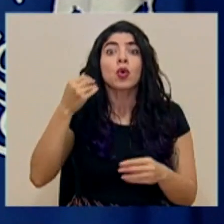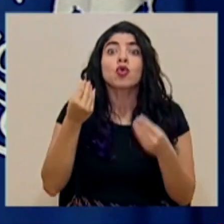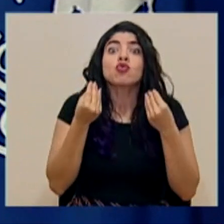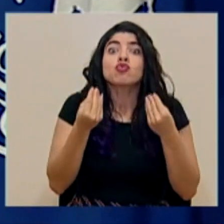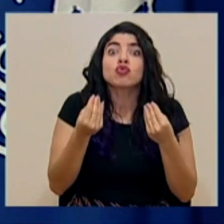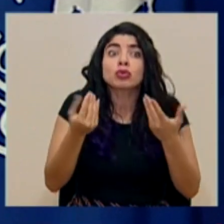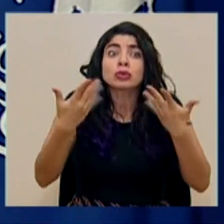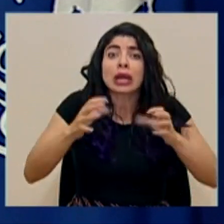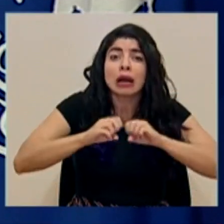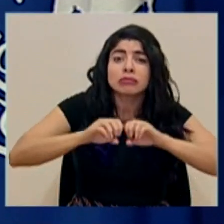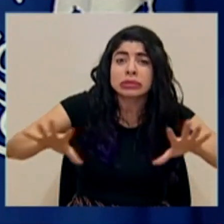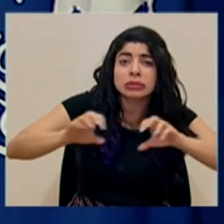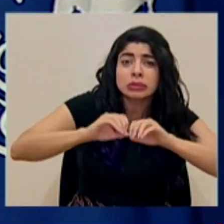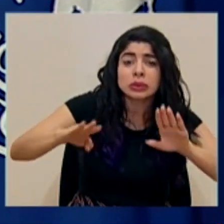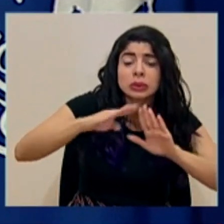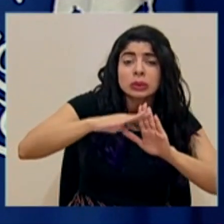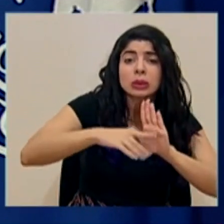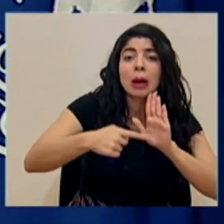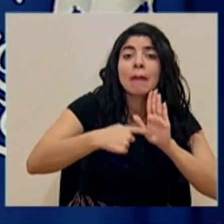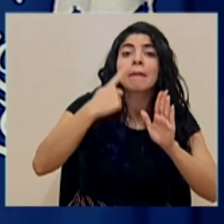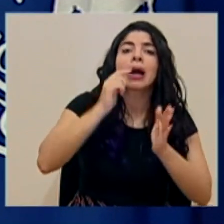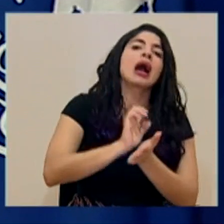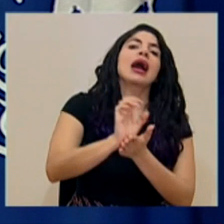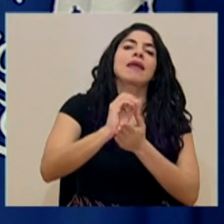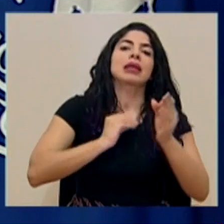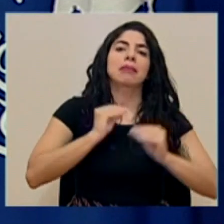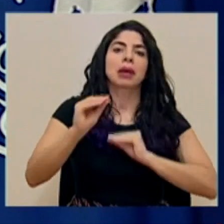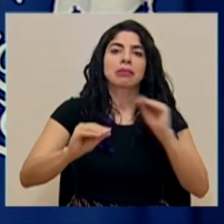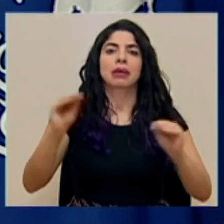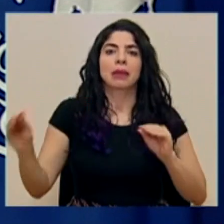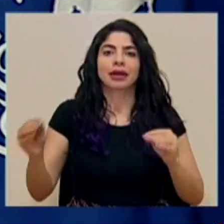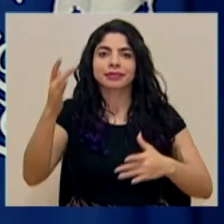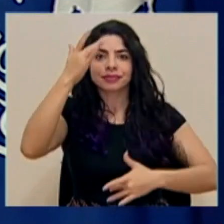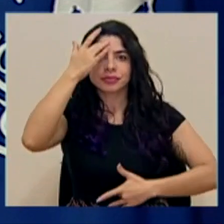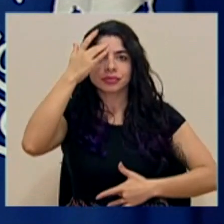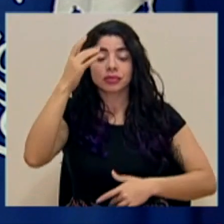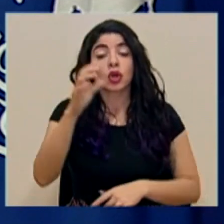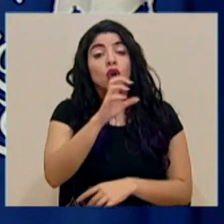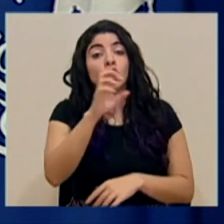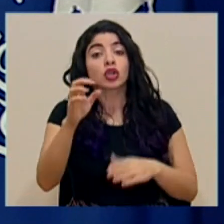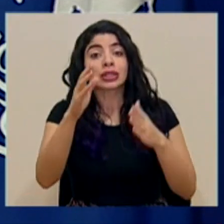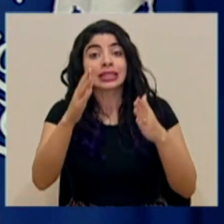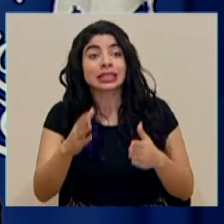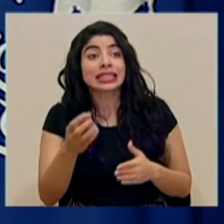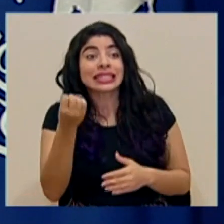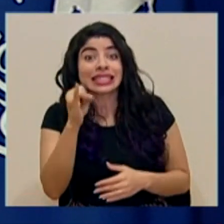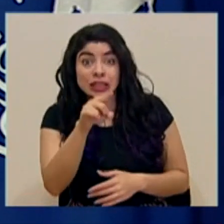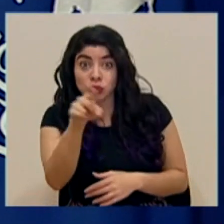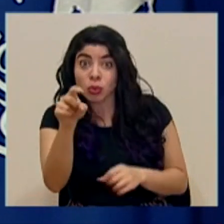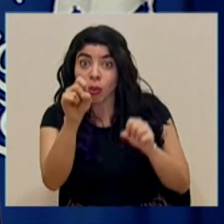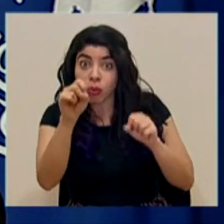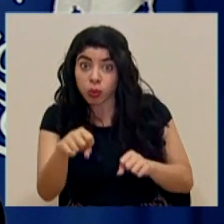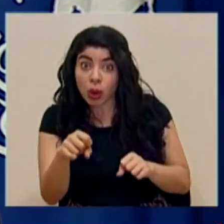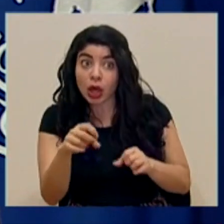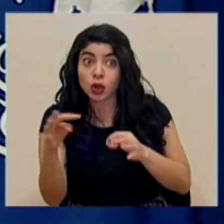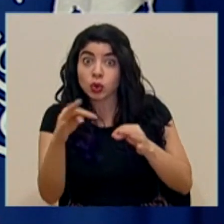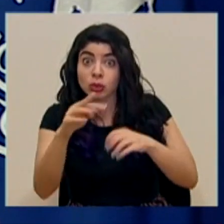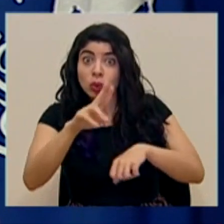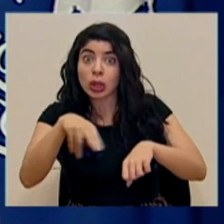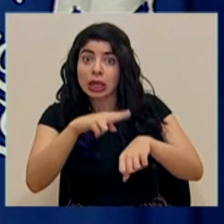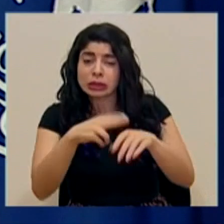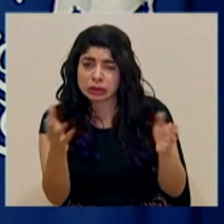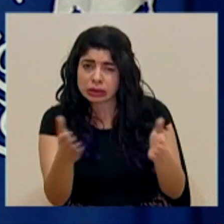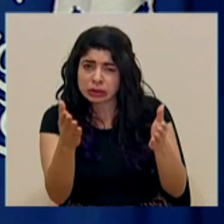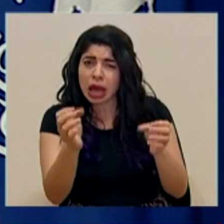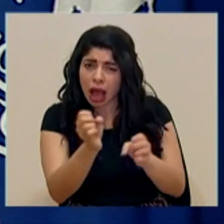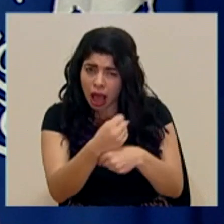medios han sido divulgados para prevenir el contagio. A los costarricenses que puedan hacer turismo nacional, síganlo haciendo